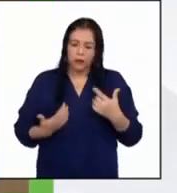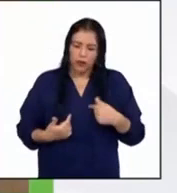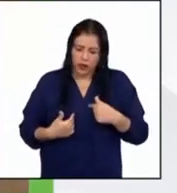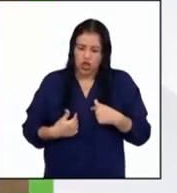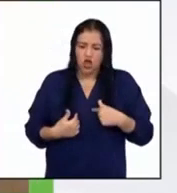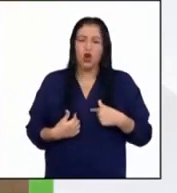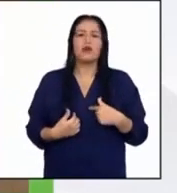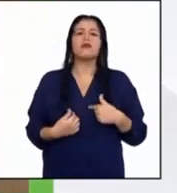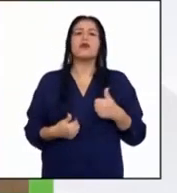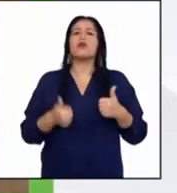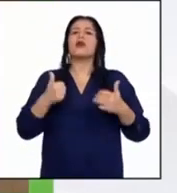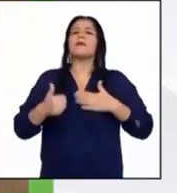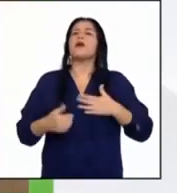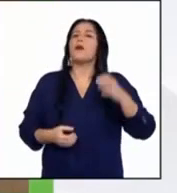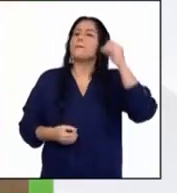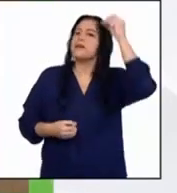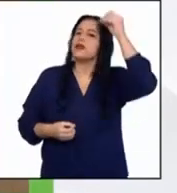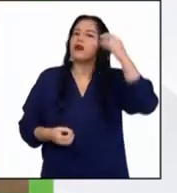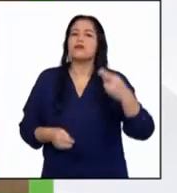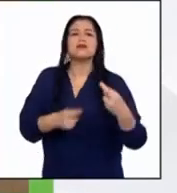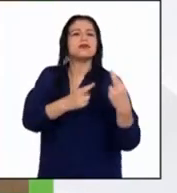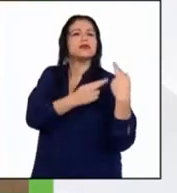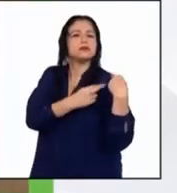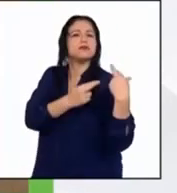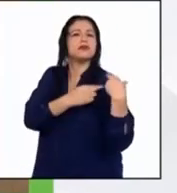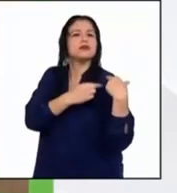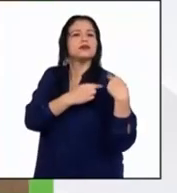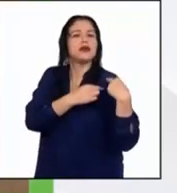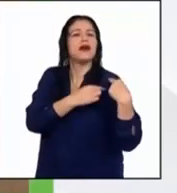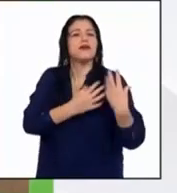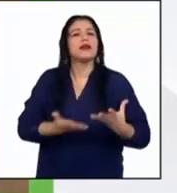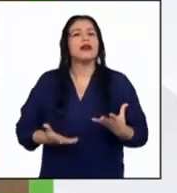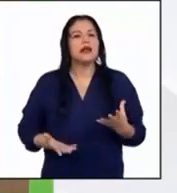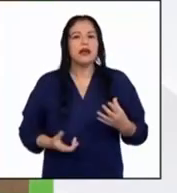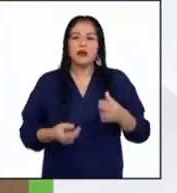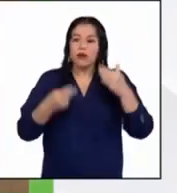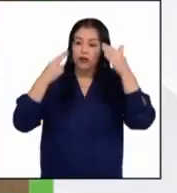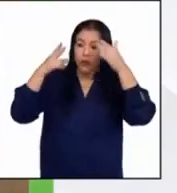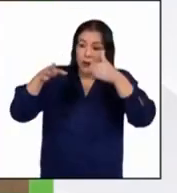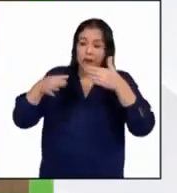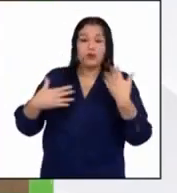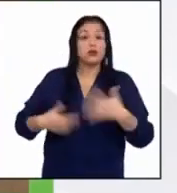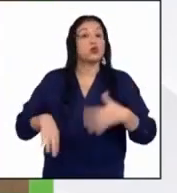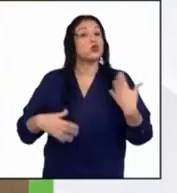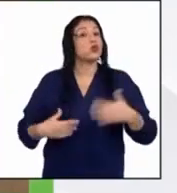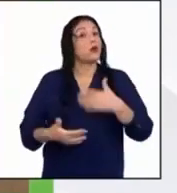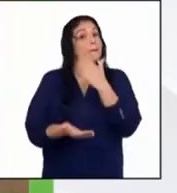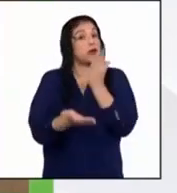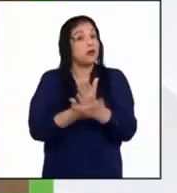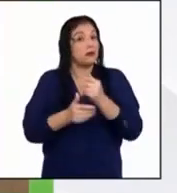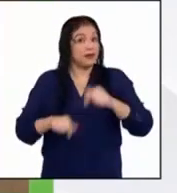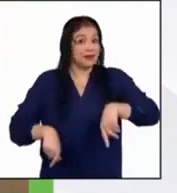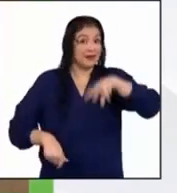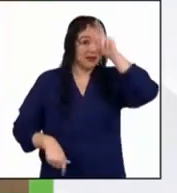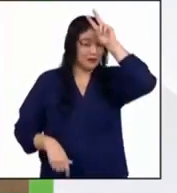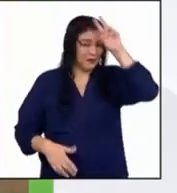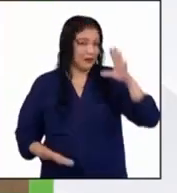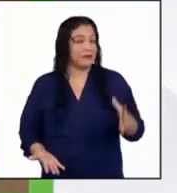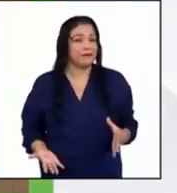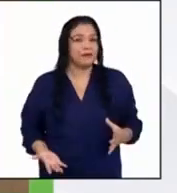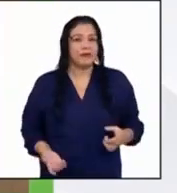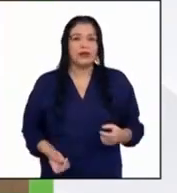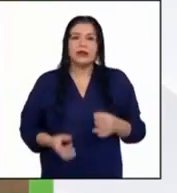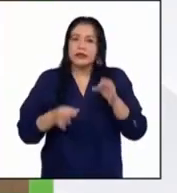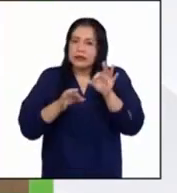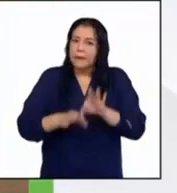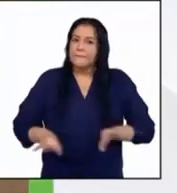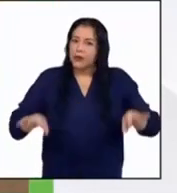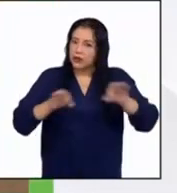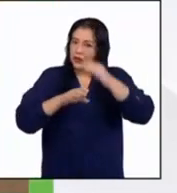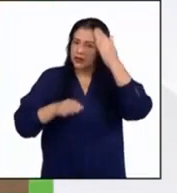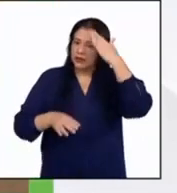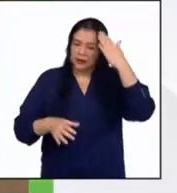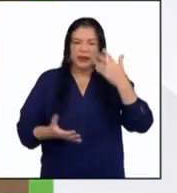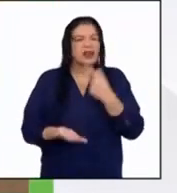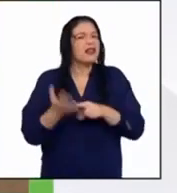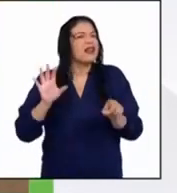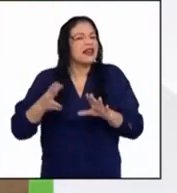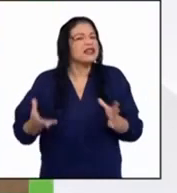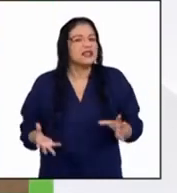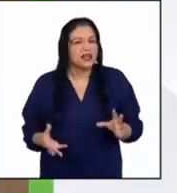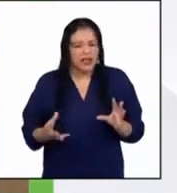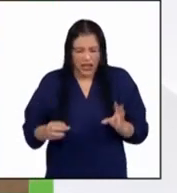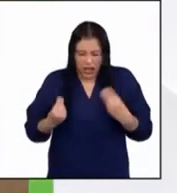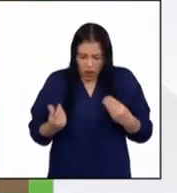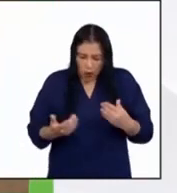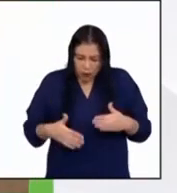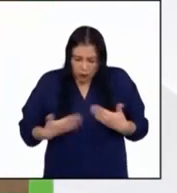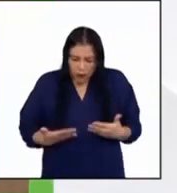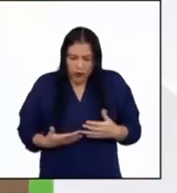posición responsable frente a lo que está sucediendo. Es importante saber cómo actuar y buscar